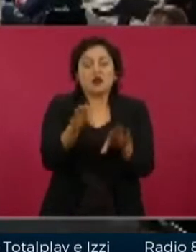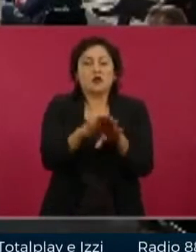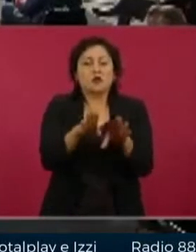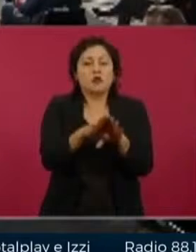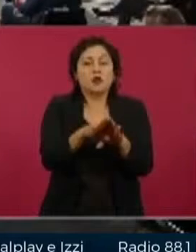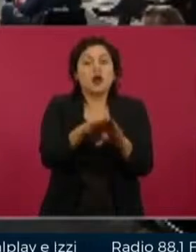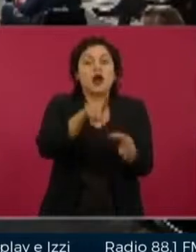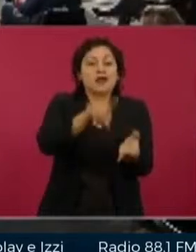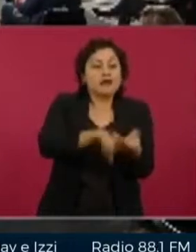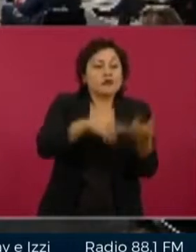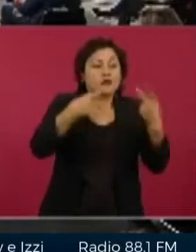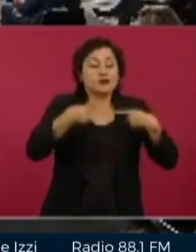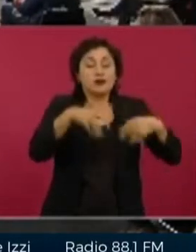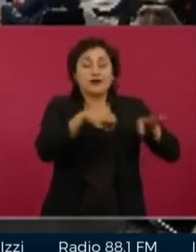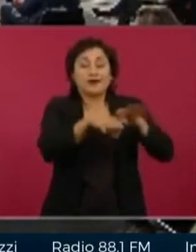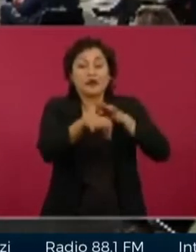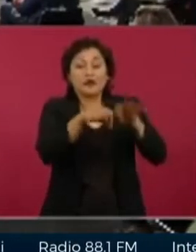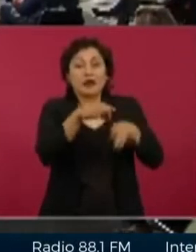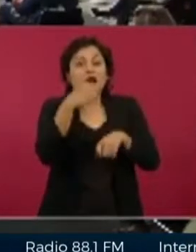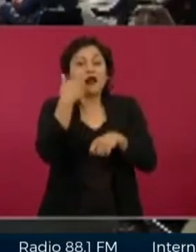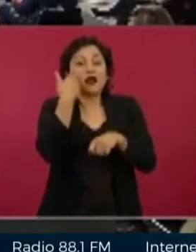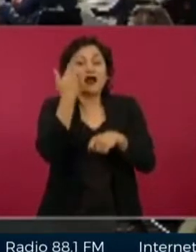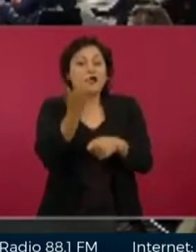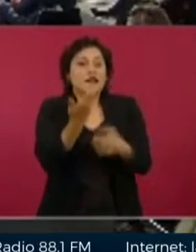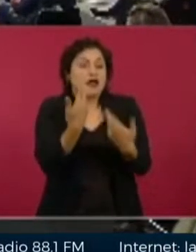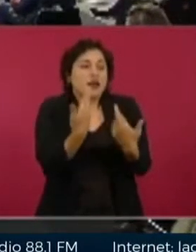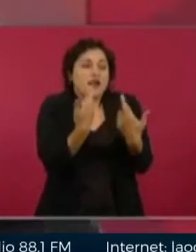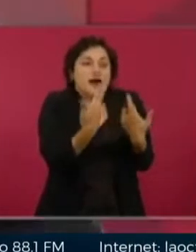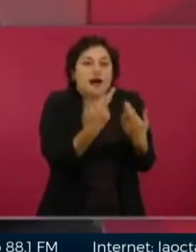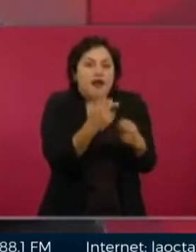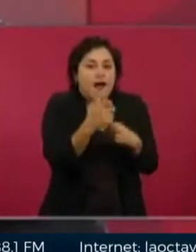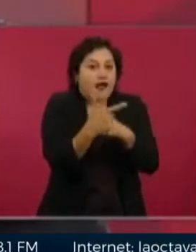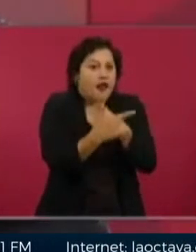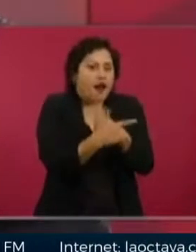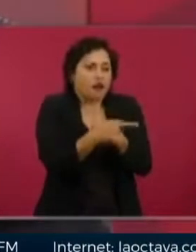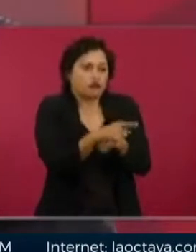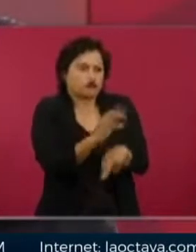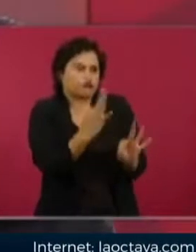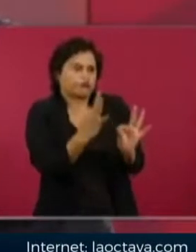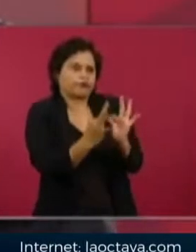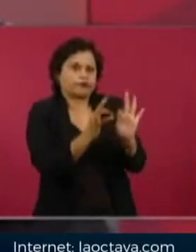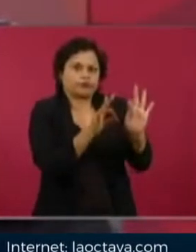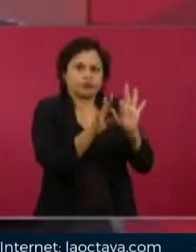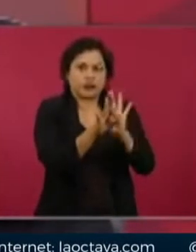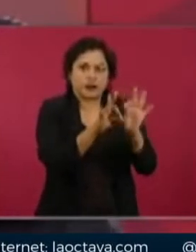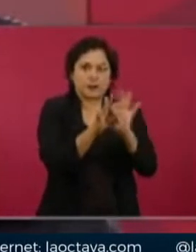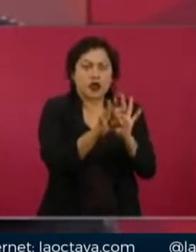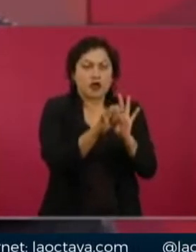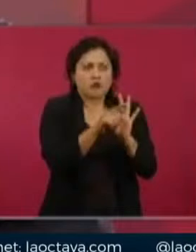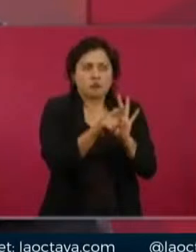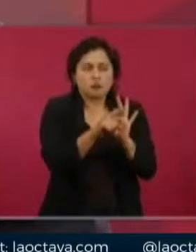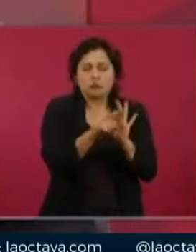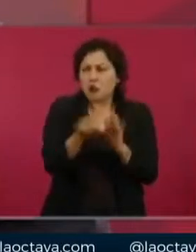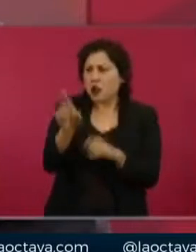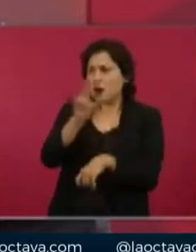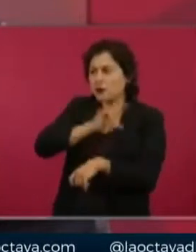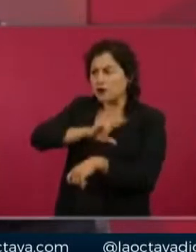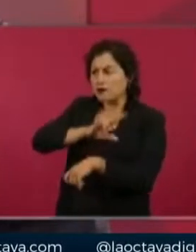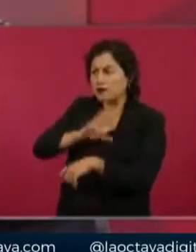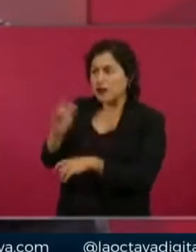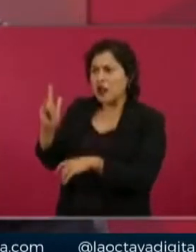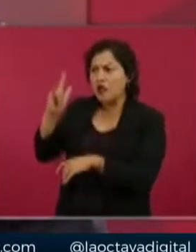trabajadores por su buen desempeño, pues lo renta para ir